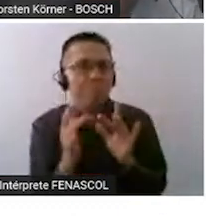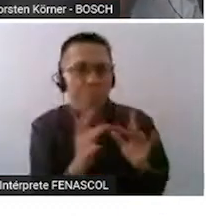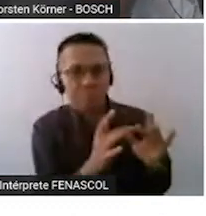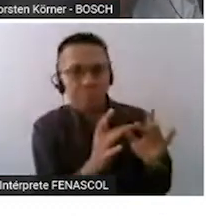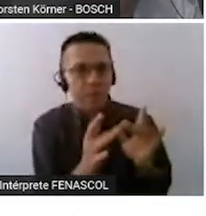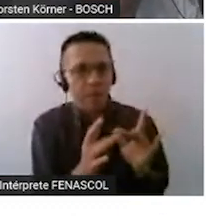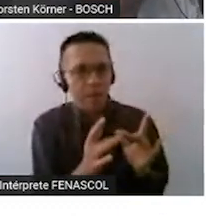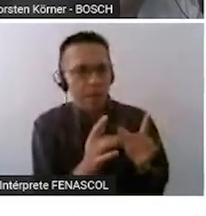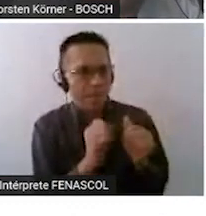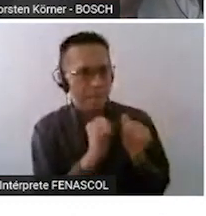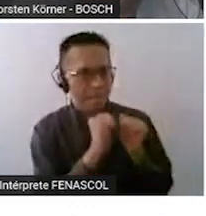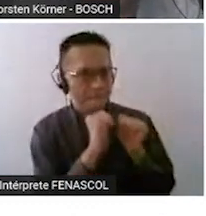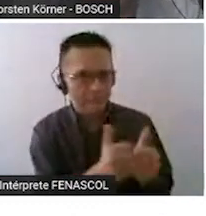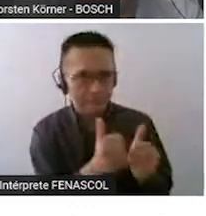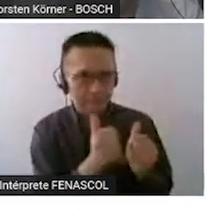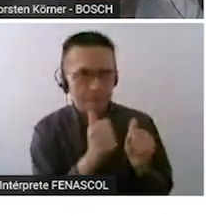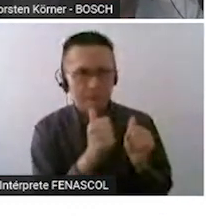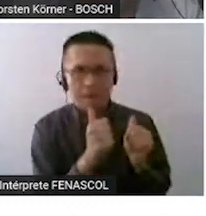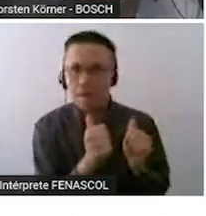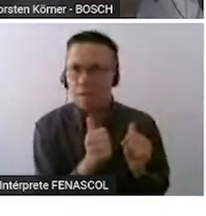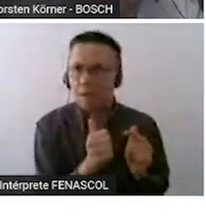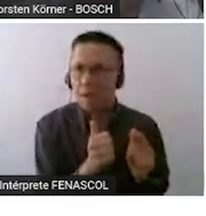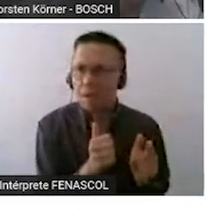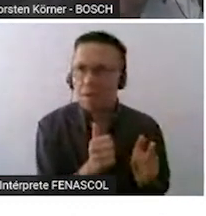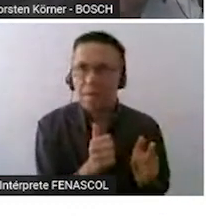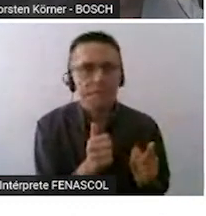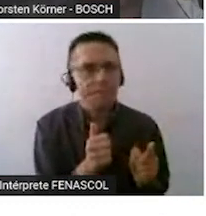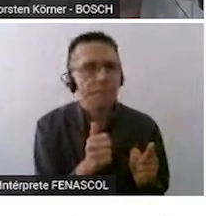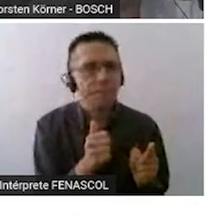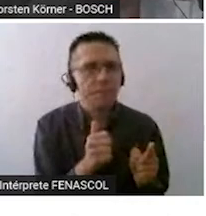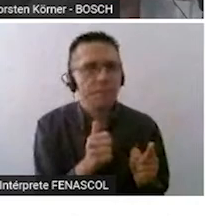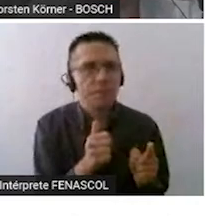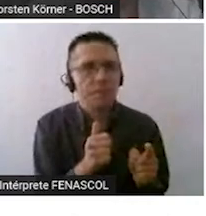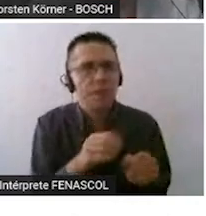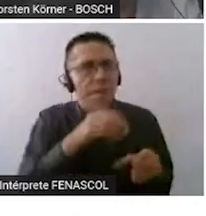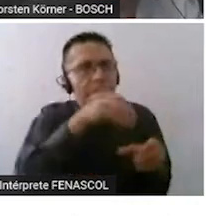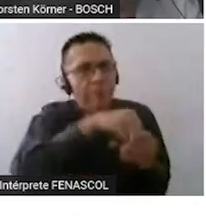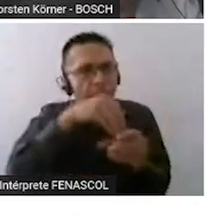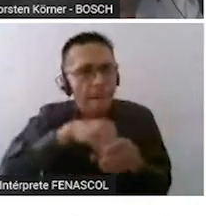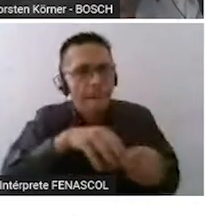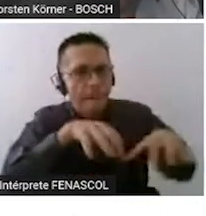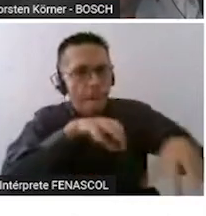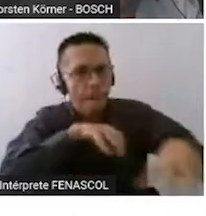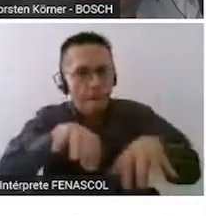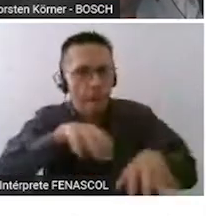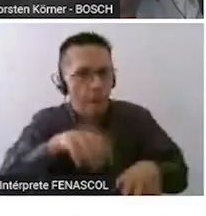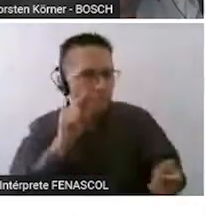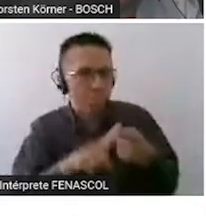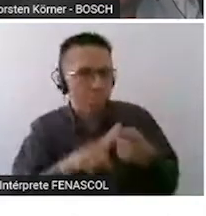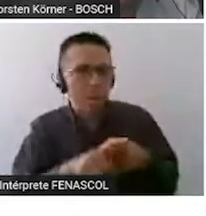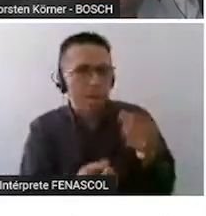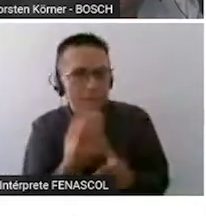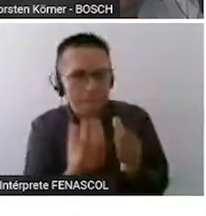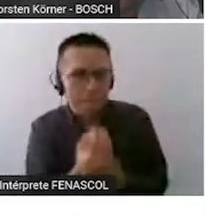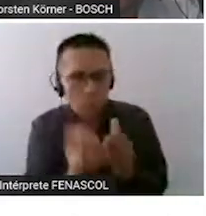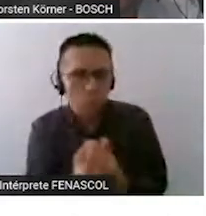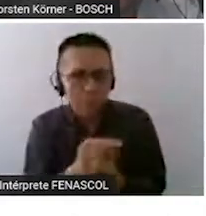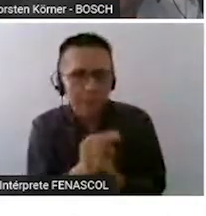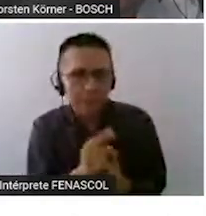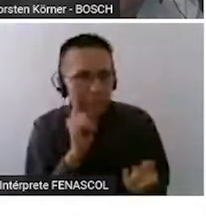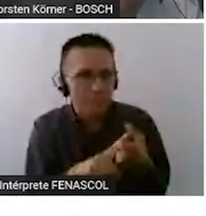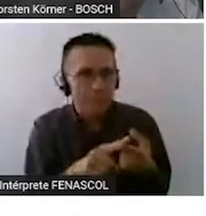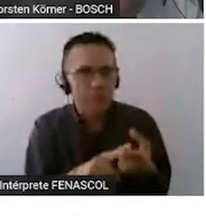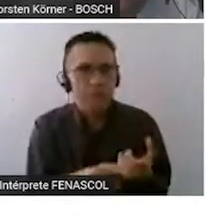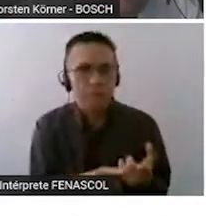una fábrica en donde los objetos, los elementos se orientan al producto, ¿no es cierto? Pero